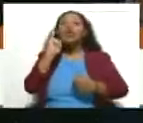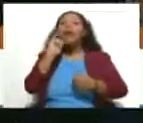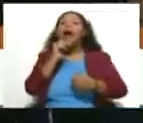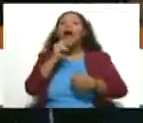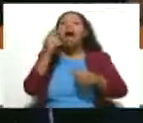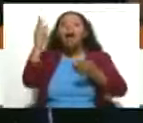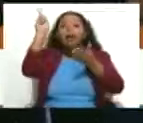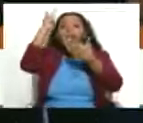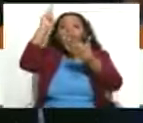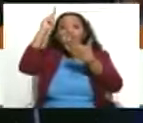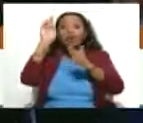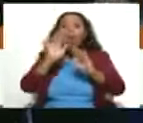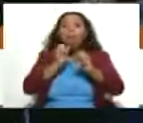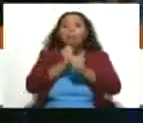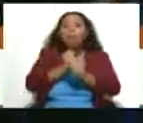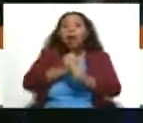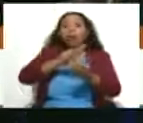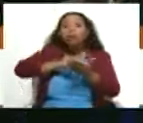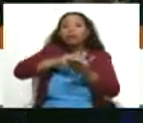¡Chanquerera!